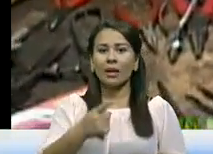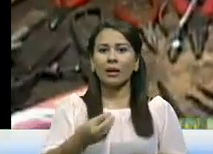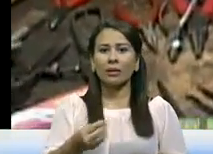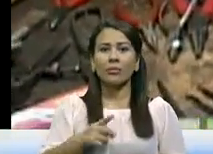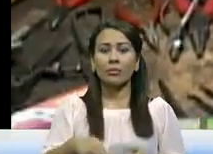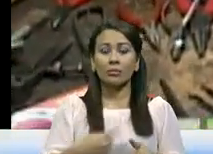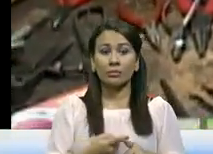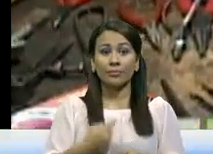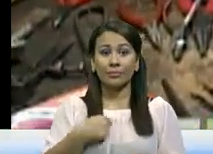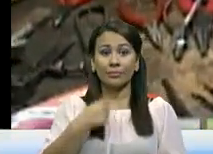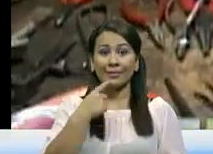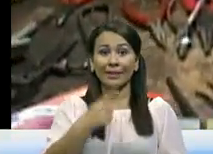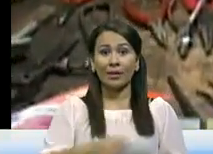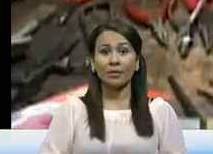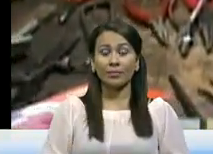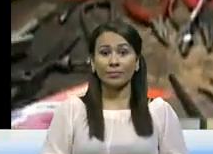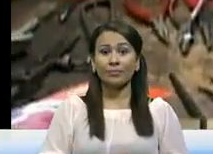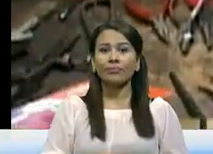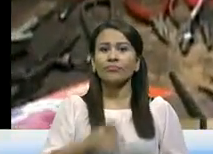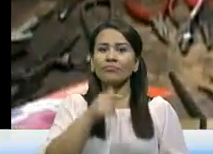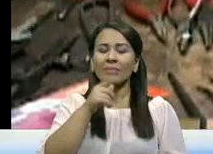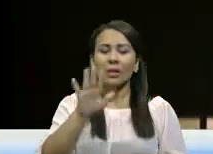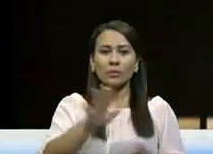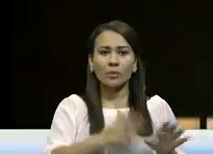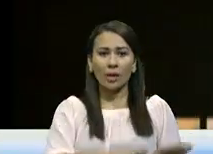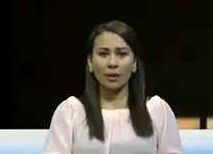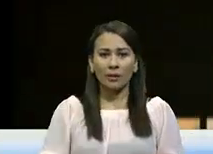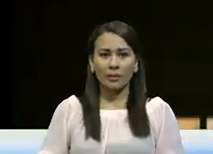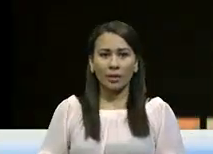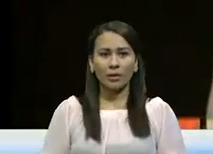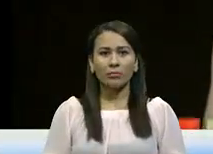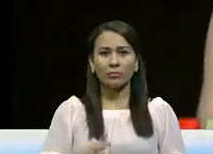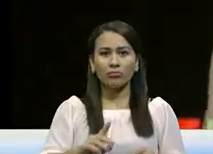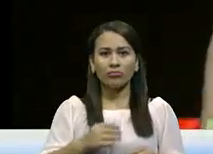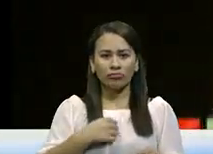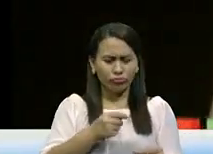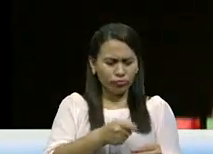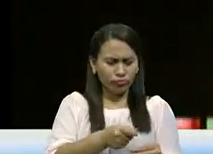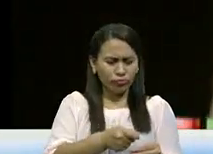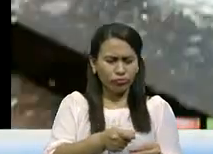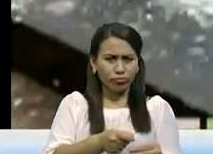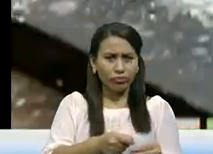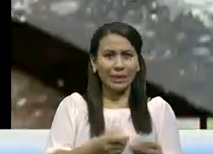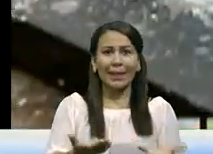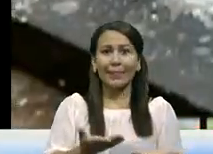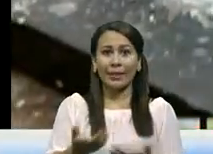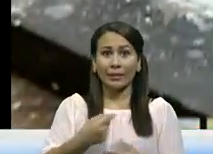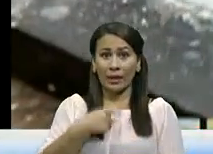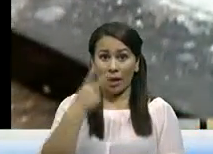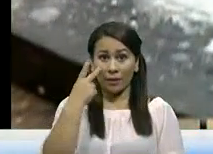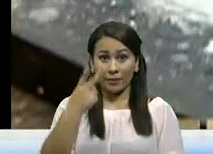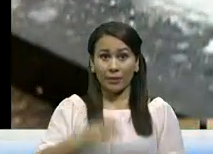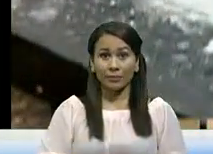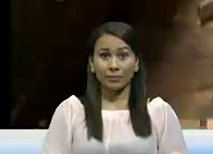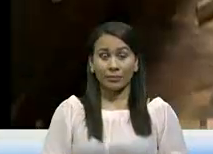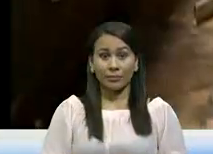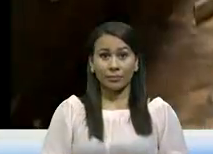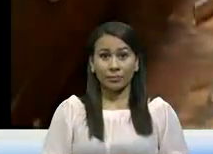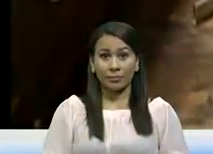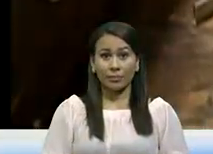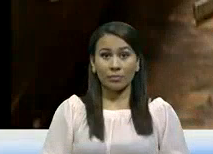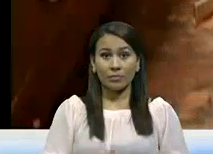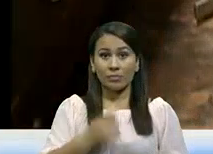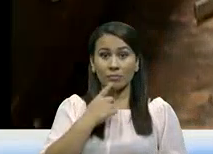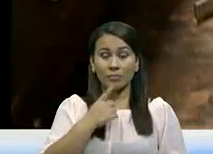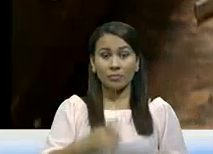y habilitándose con sus manos y creatividad, los joyeros artesanales buscan la mejor manera de innovar constantemente. Hoy en día,